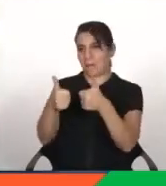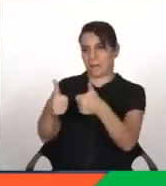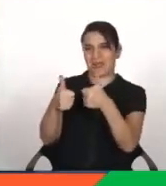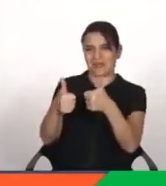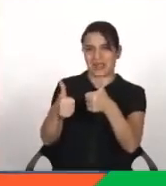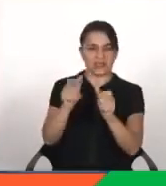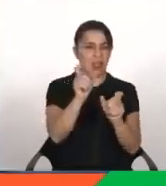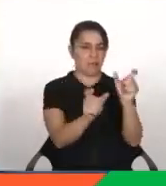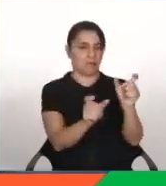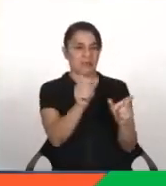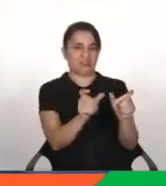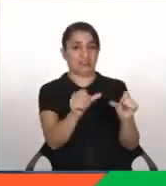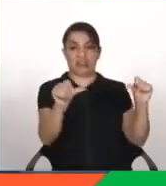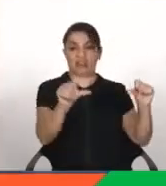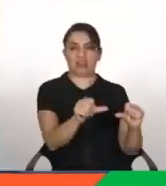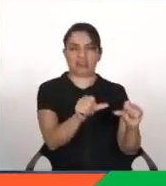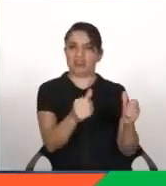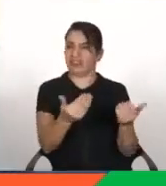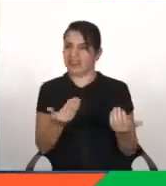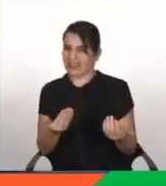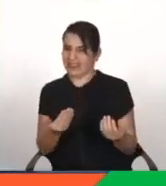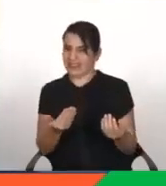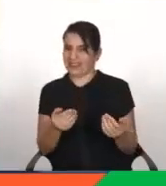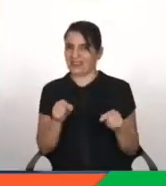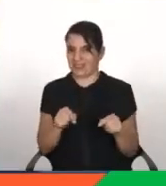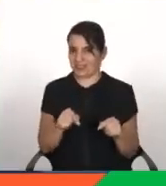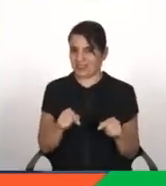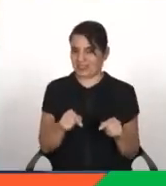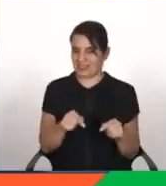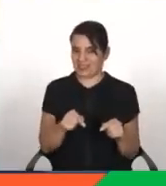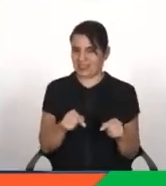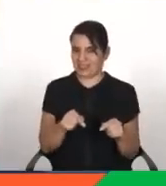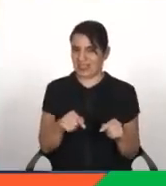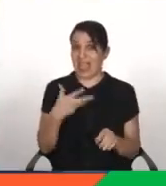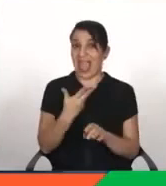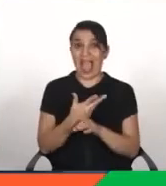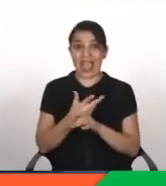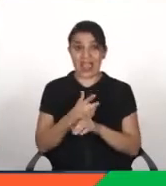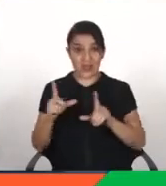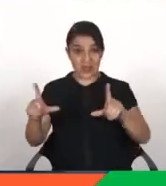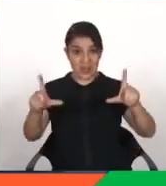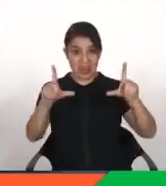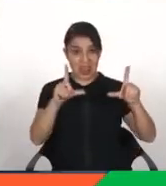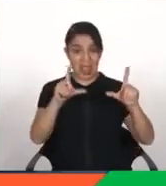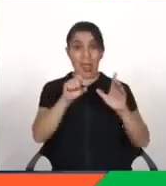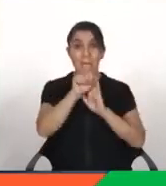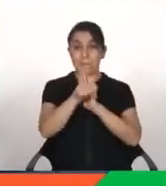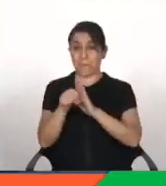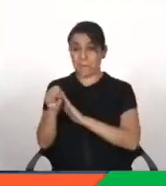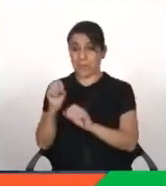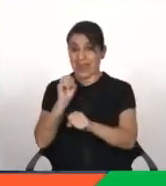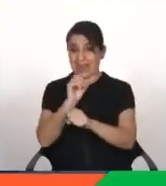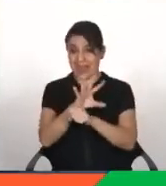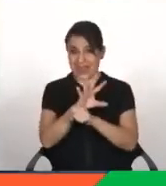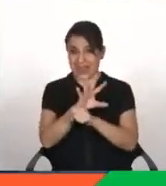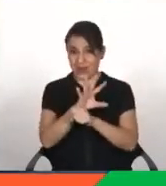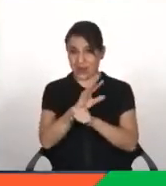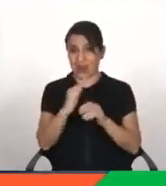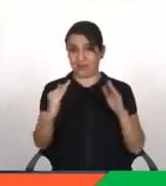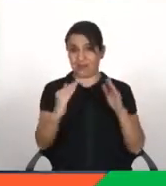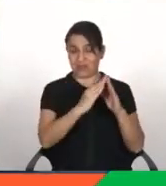esa perfección, entonces como que la gente sana acceda a más puestos de trabajo, etcétera? Hay una película que he visto en esta cuarentena que habla justo de esto, que es